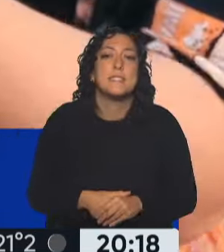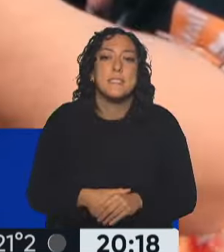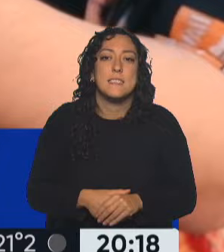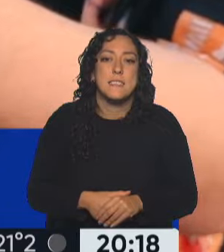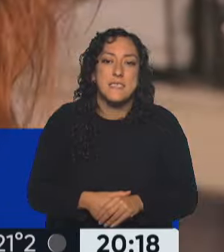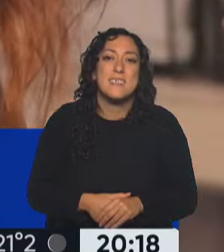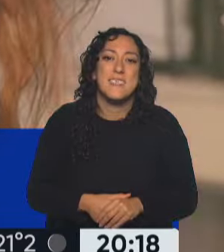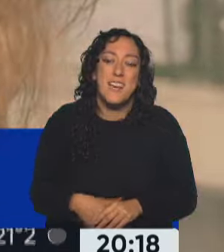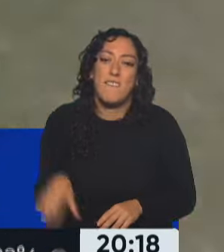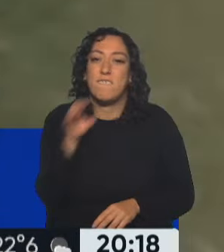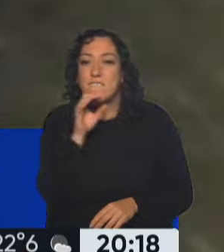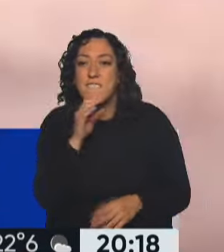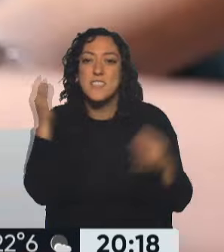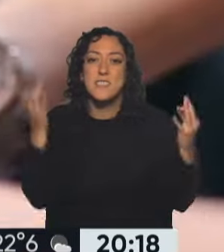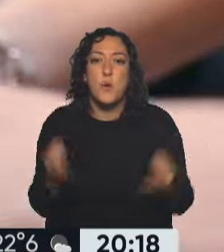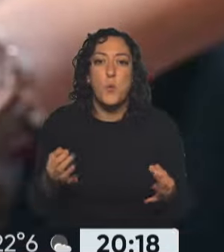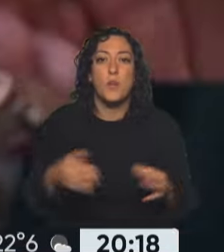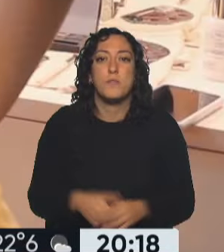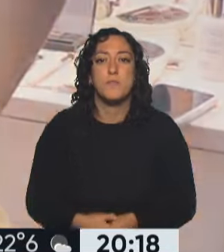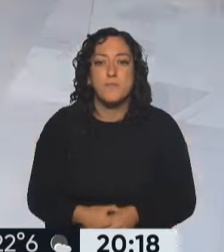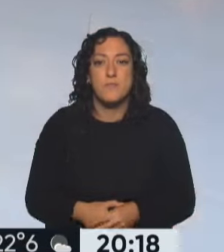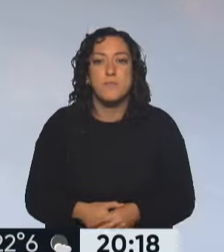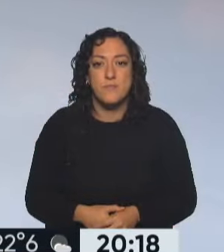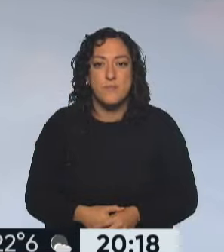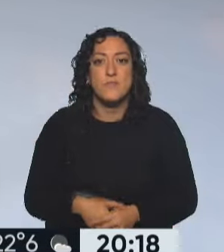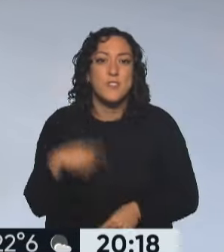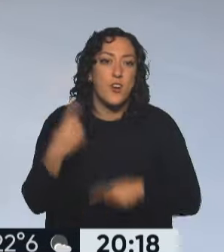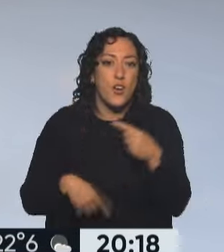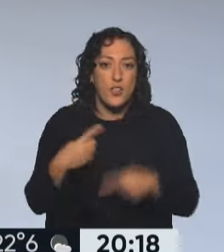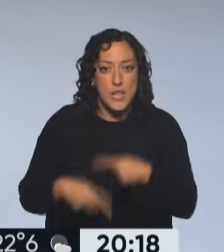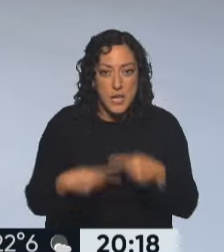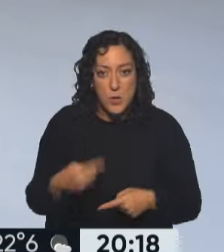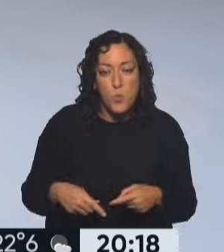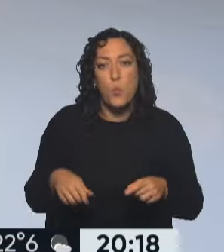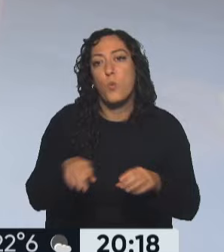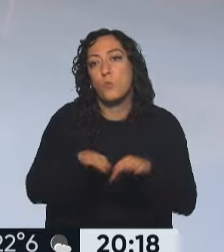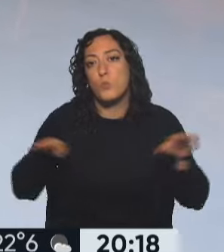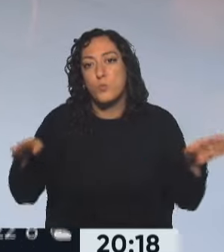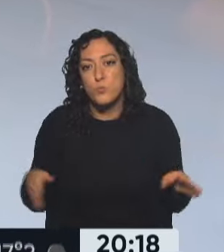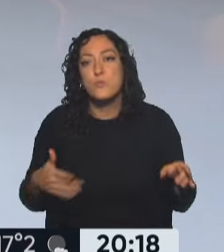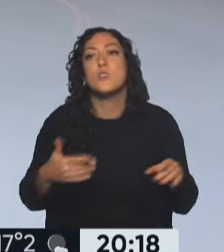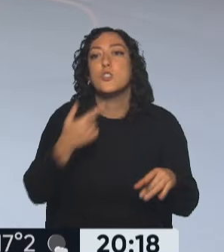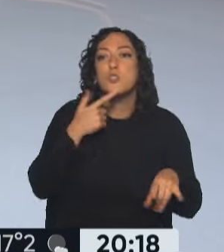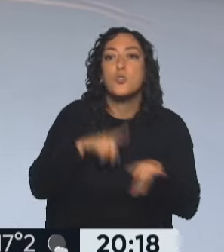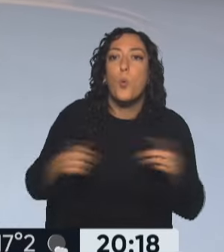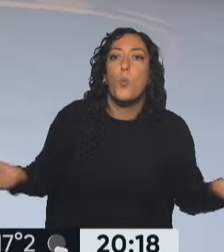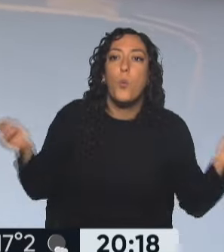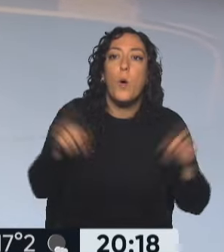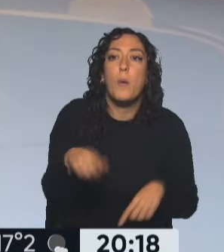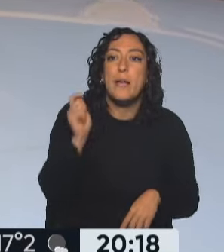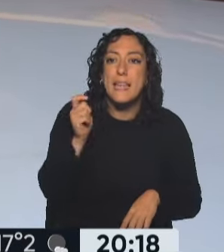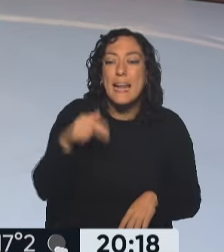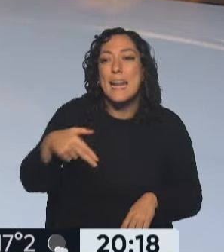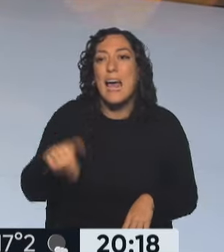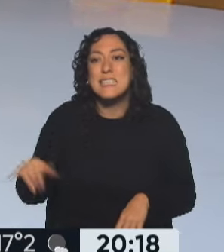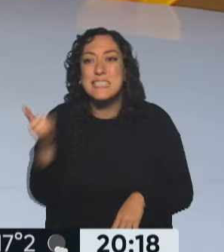un montón de humor. Y sigo en las tablas porque ¿quién vuelve al teatro? Nancy